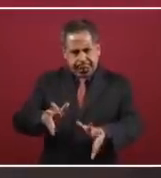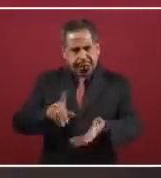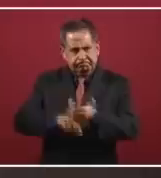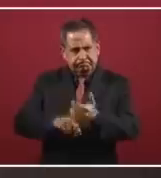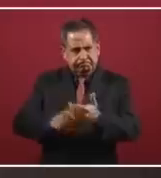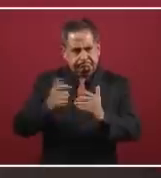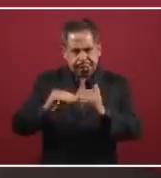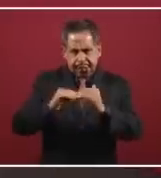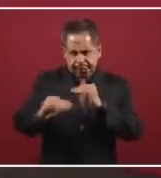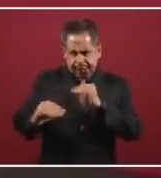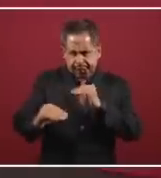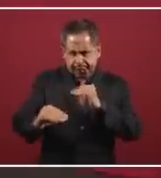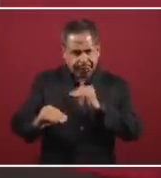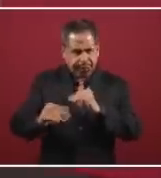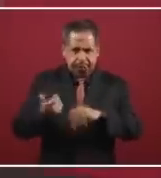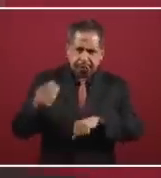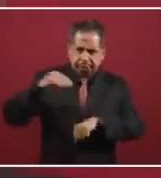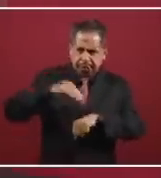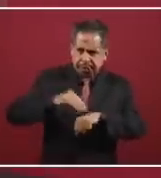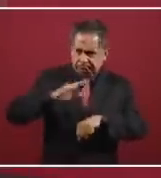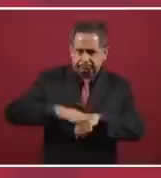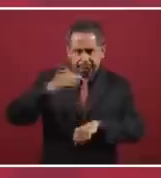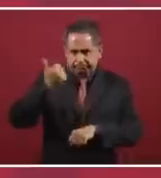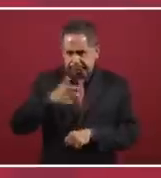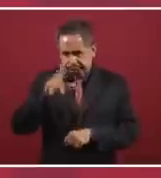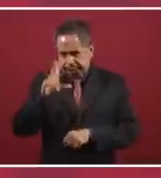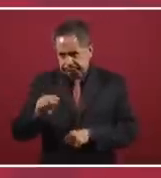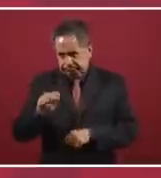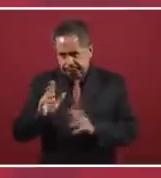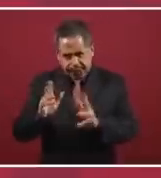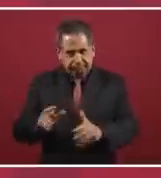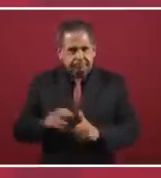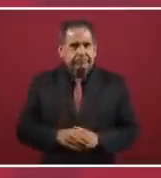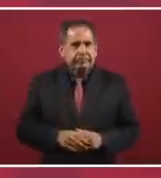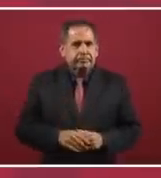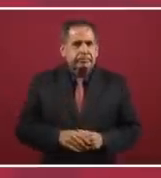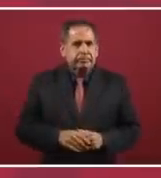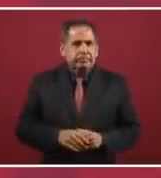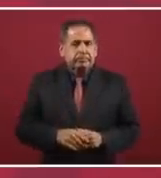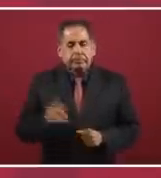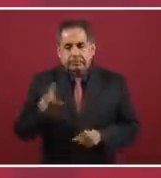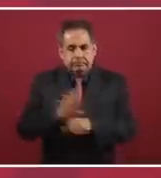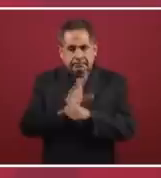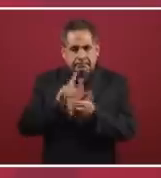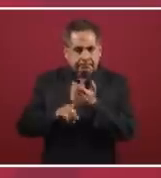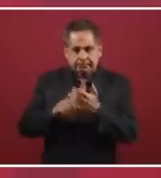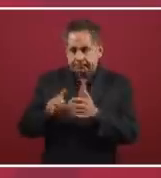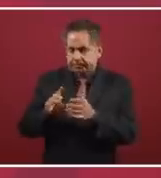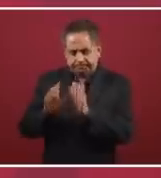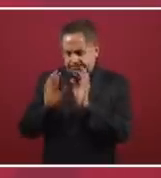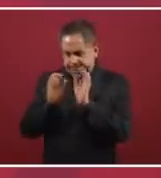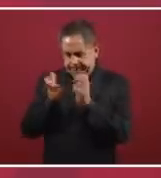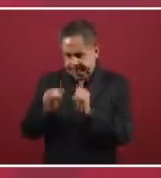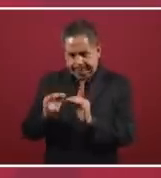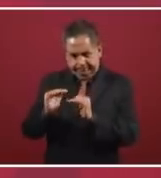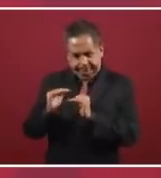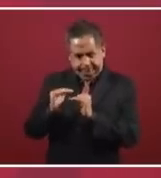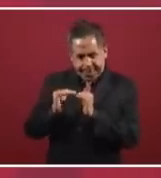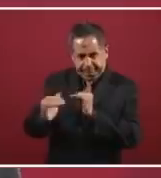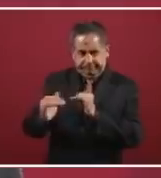mantener la política de no aumentar los precios de la energía eléctrica.